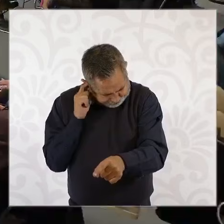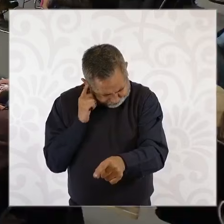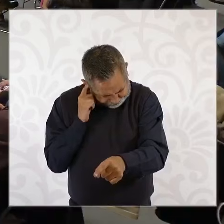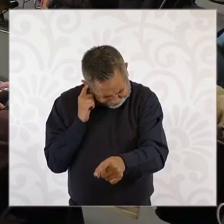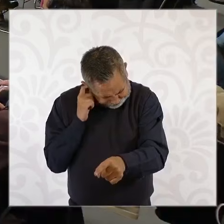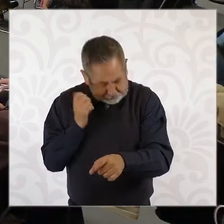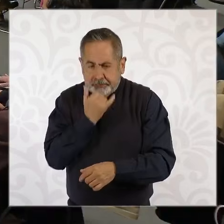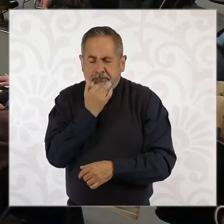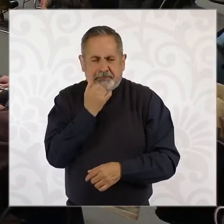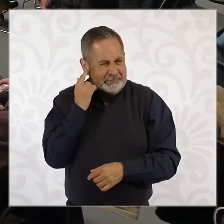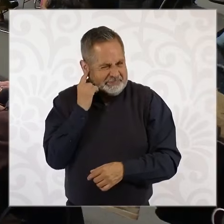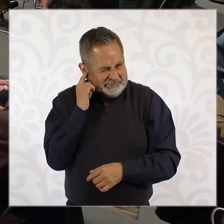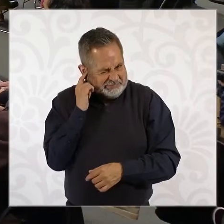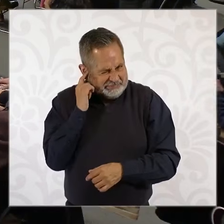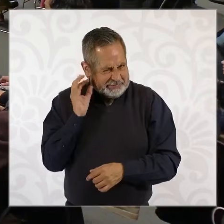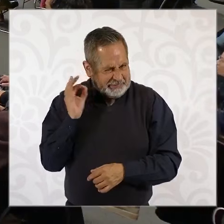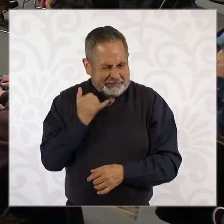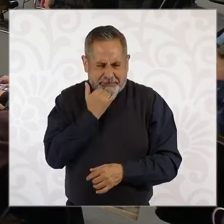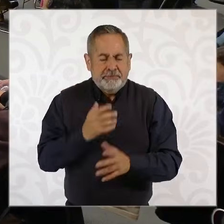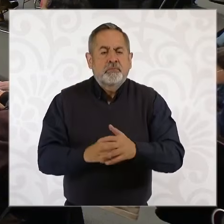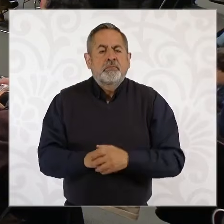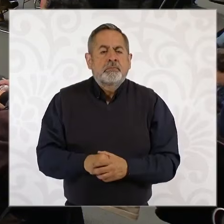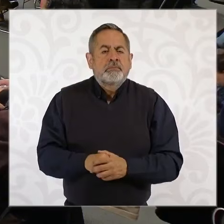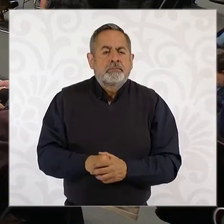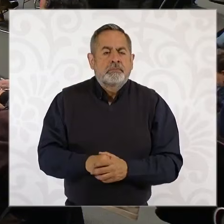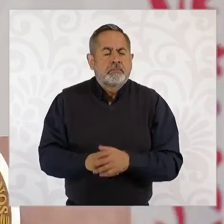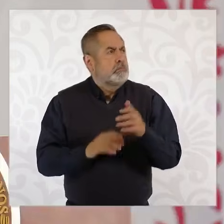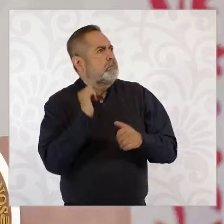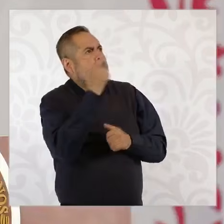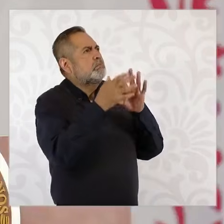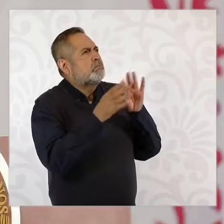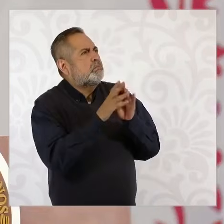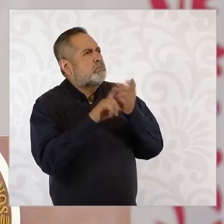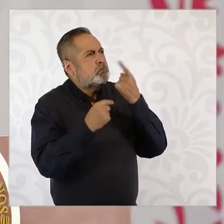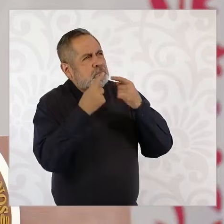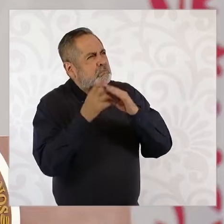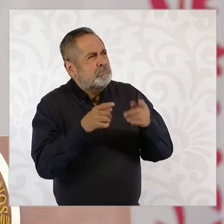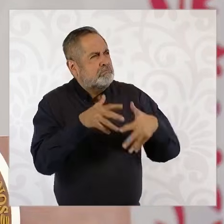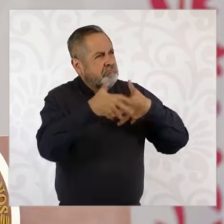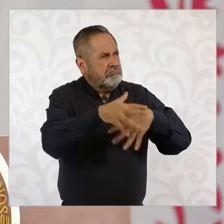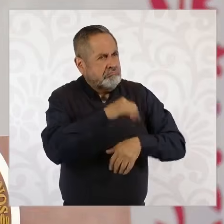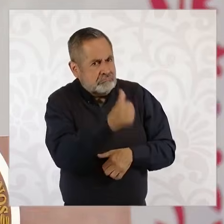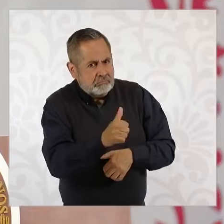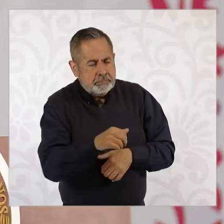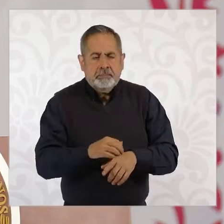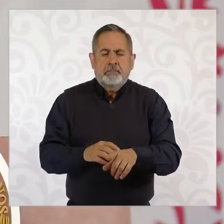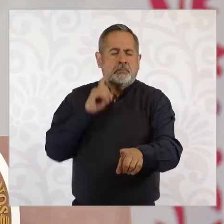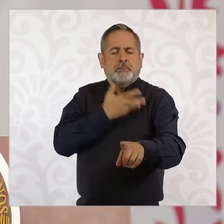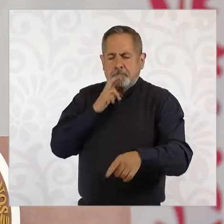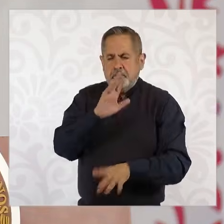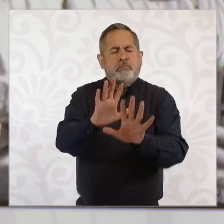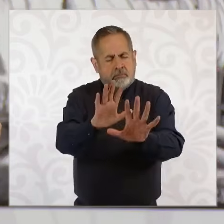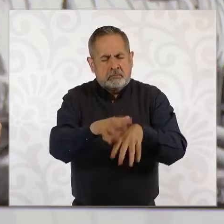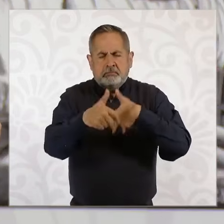qué manifestarse, no hay motivo para que se manifieste, con este argumento, claro. No, y hay que atender, siempre hay que atender a las y los trabajadores,